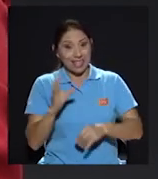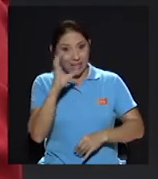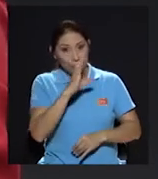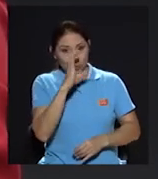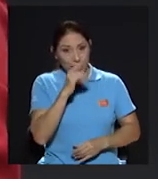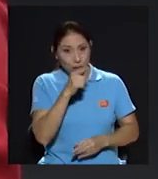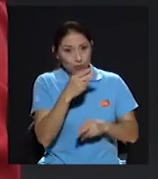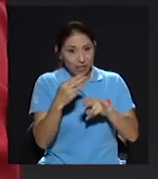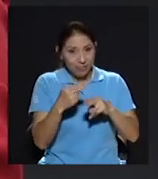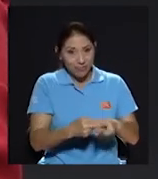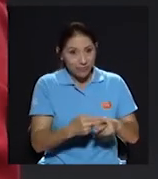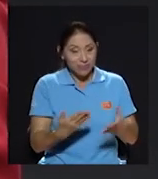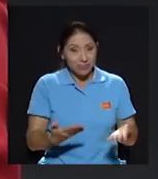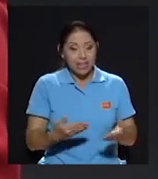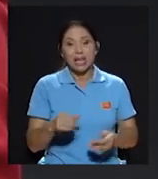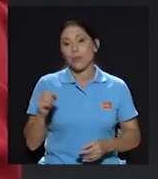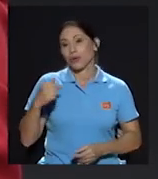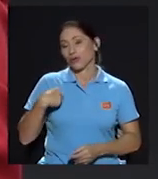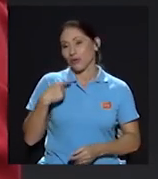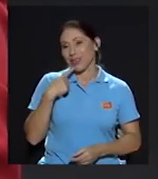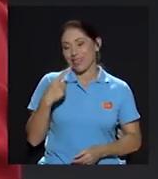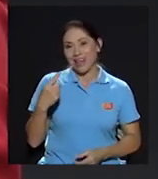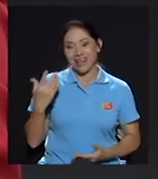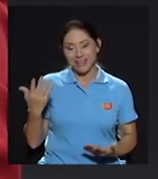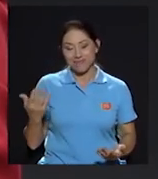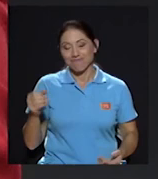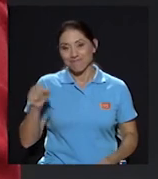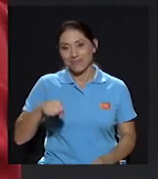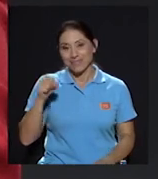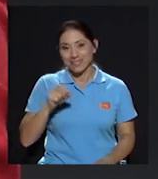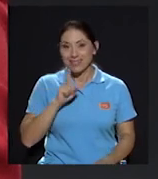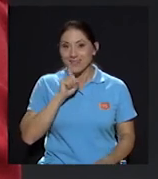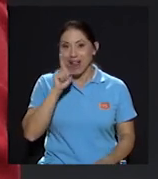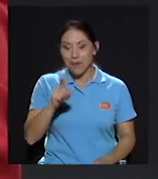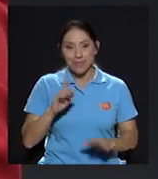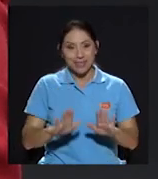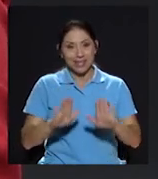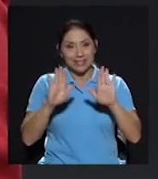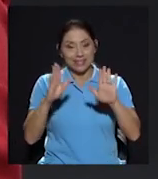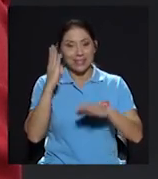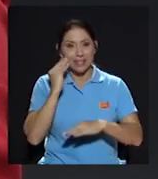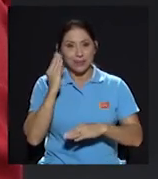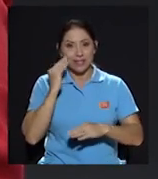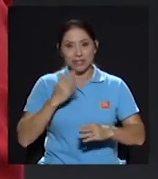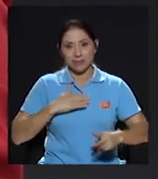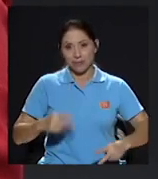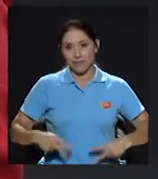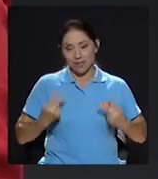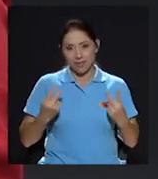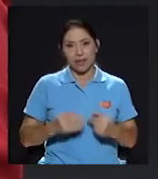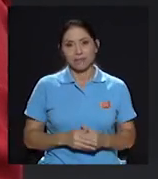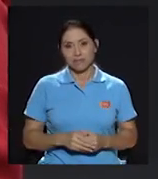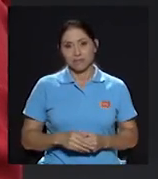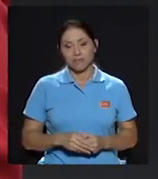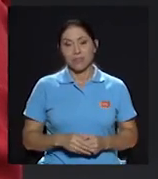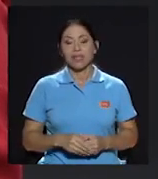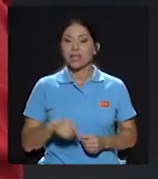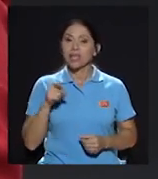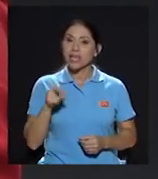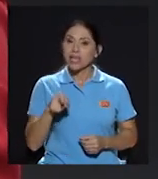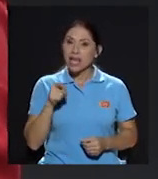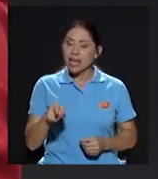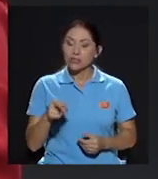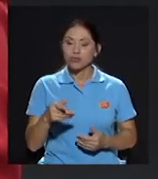bueno yo diría que sí y fue una extraordinaria realmente experiencia en mi vida y obviamente me llevó a otra